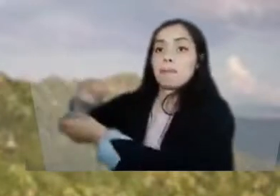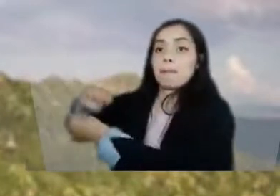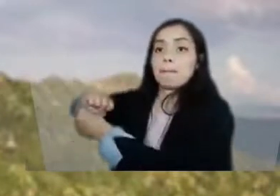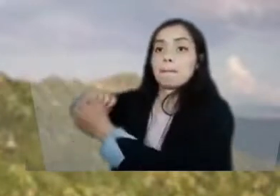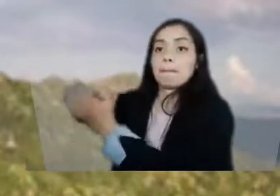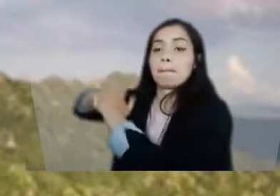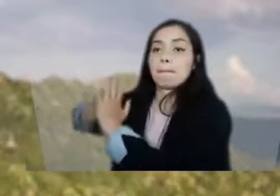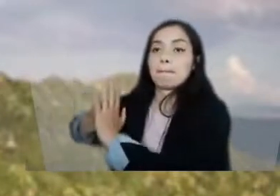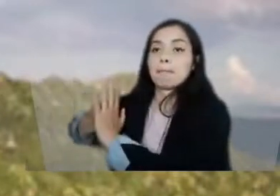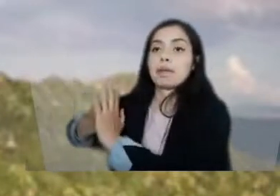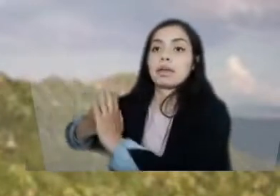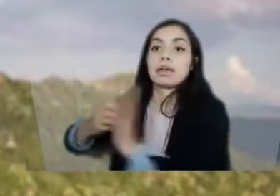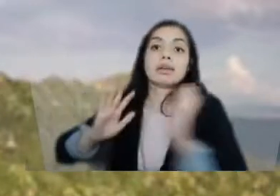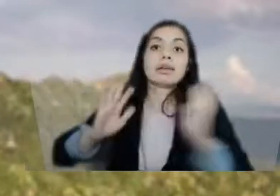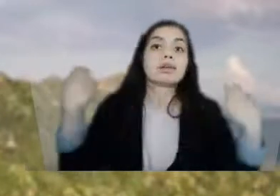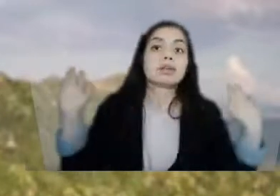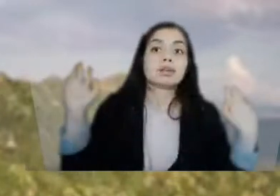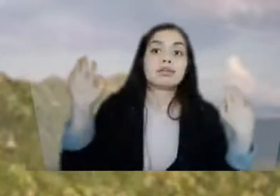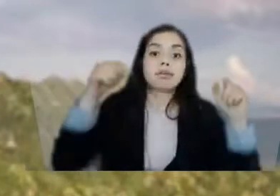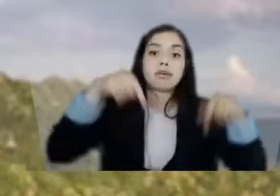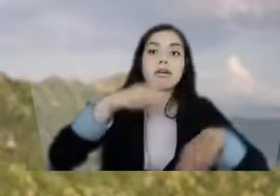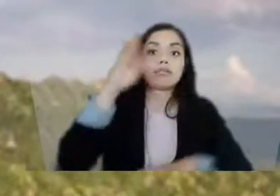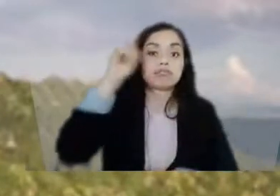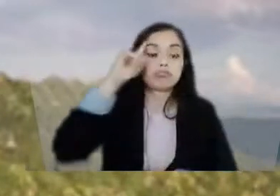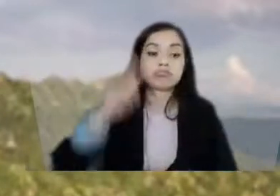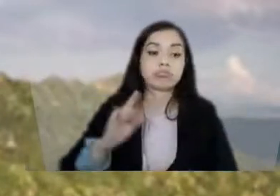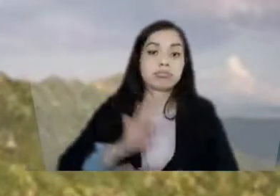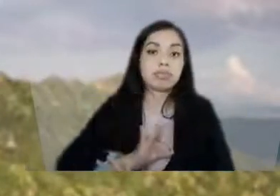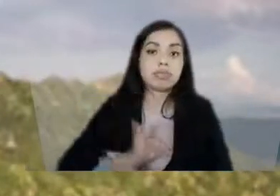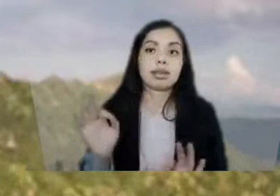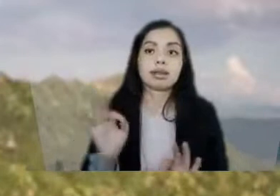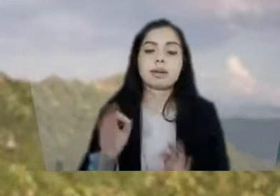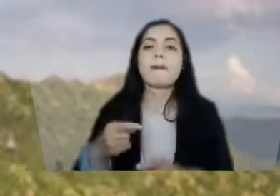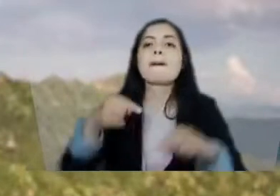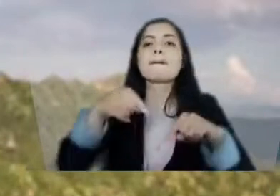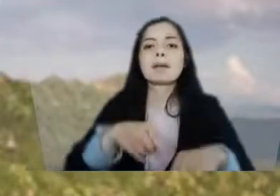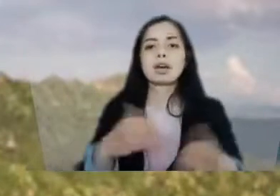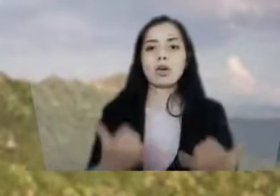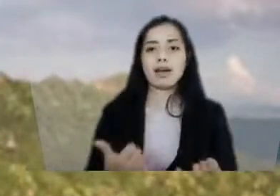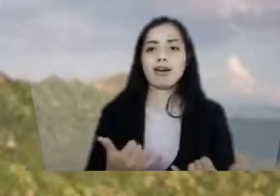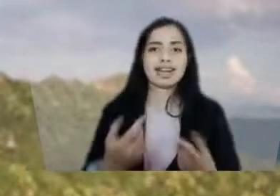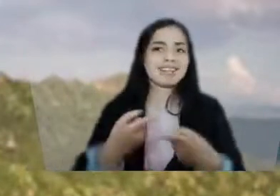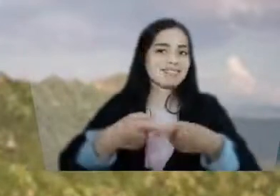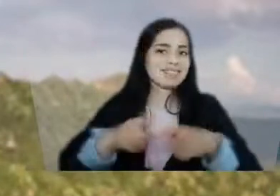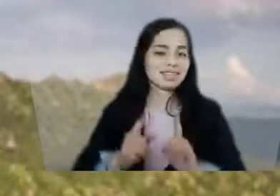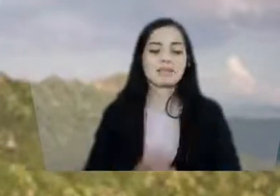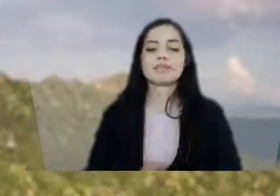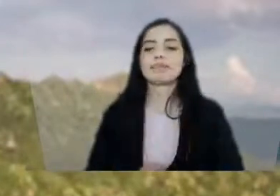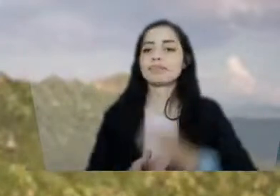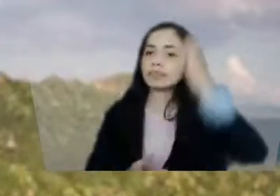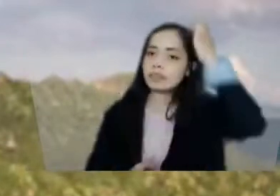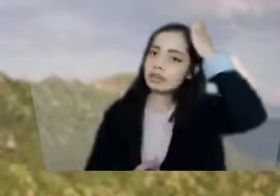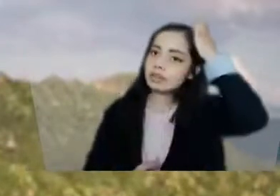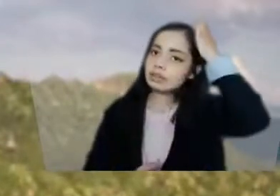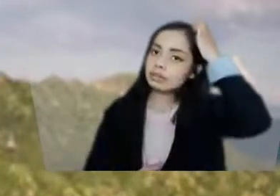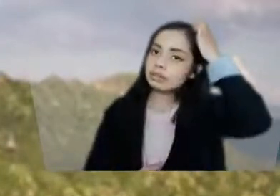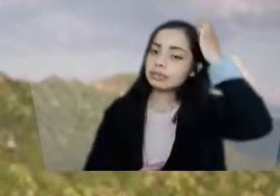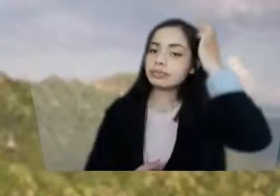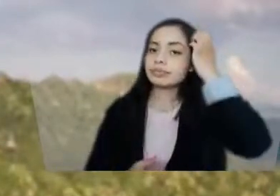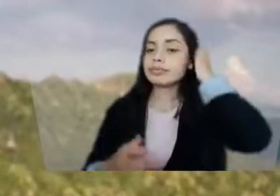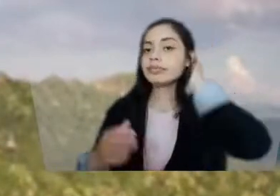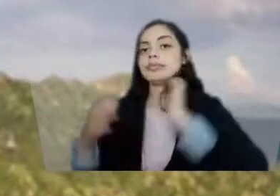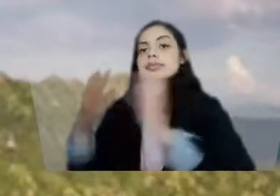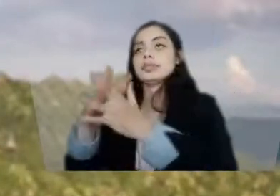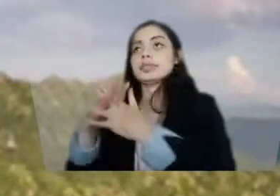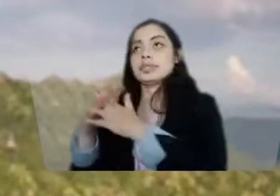Entonces, uno de esos actores, desde luego, son los pares internacionales, el Museo Americano de Historia Natural y la Universidad de Cornell, donde está el